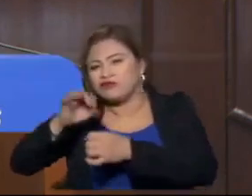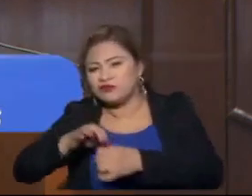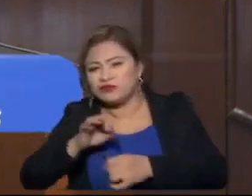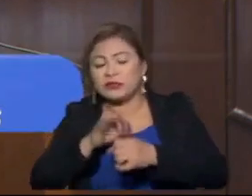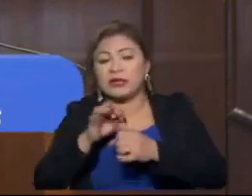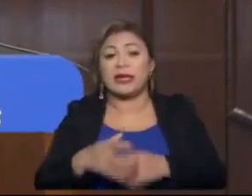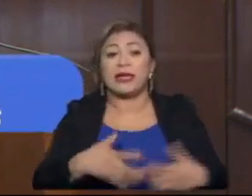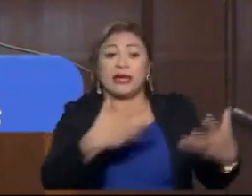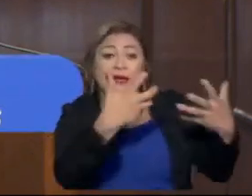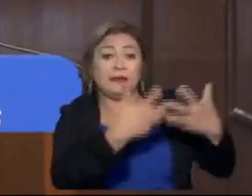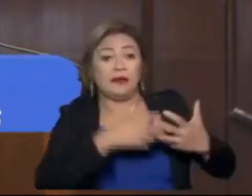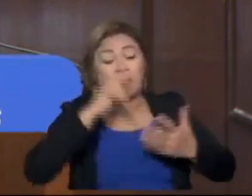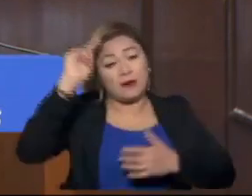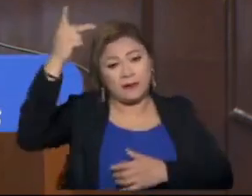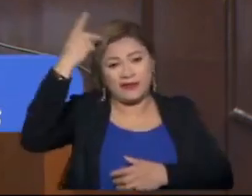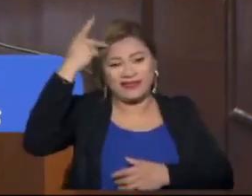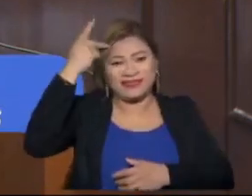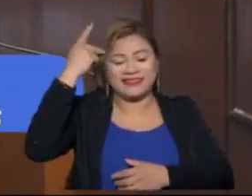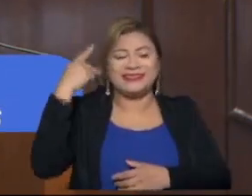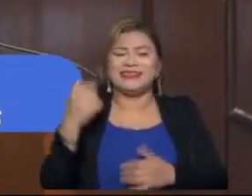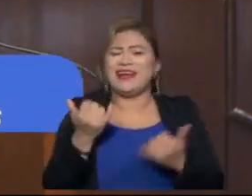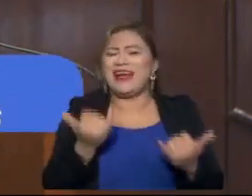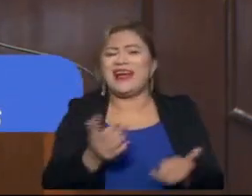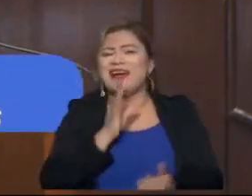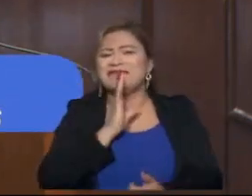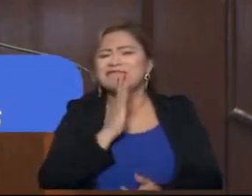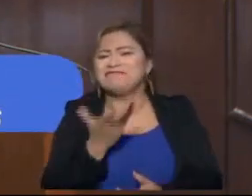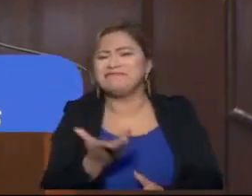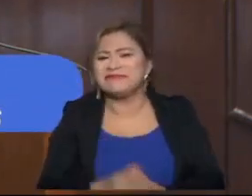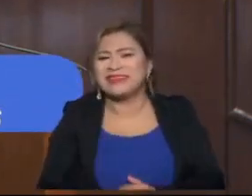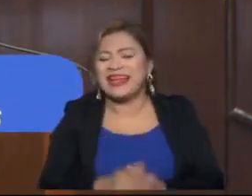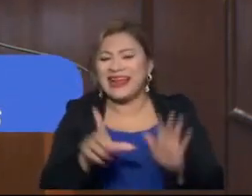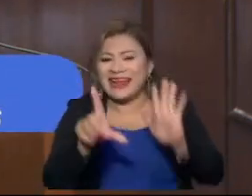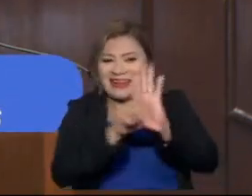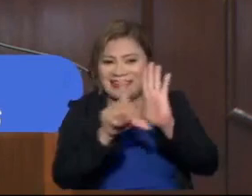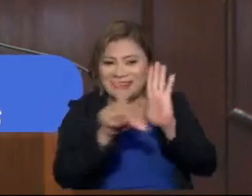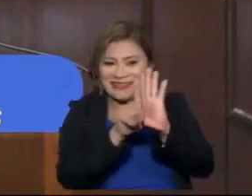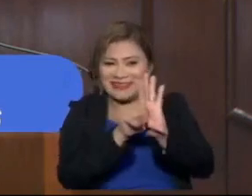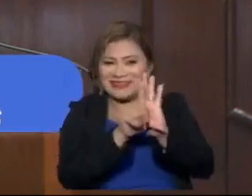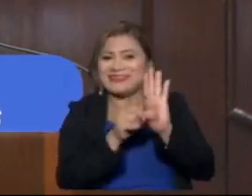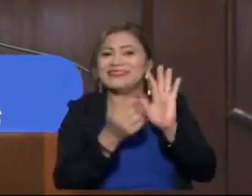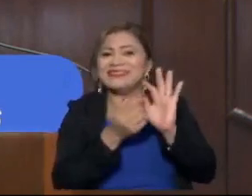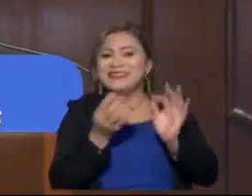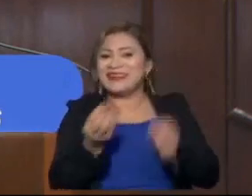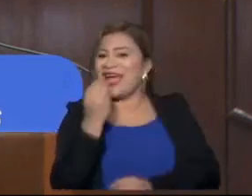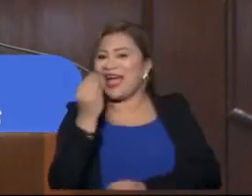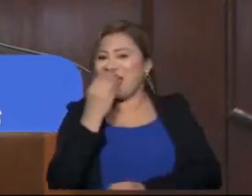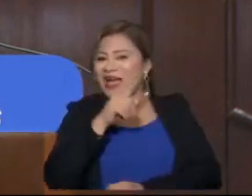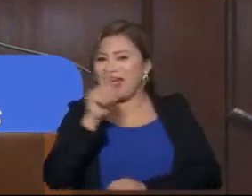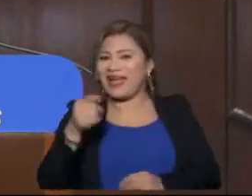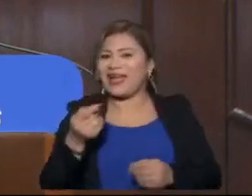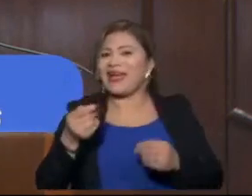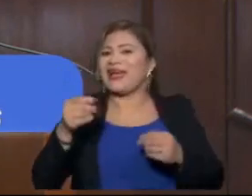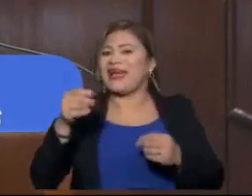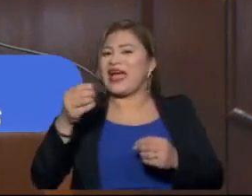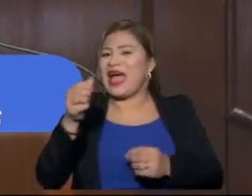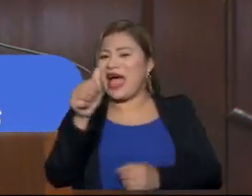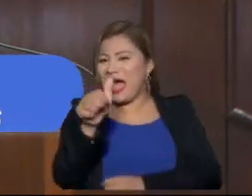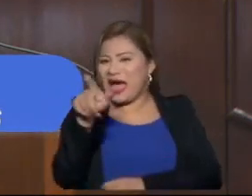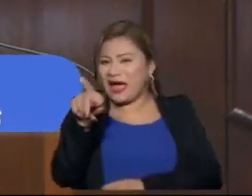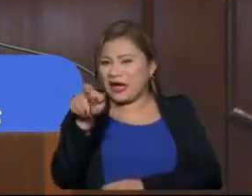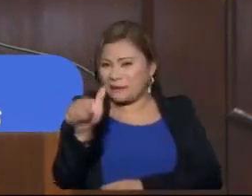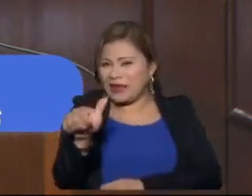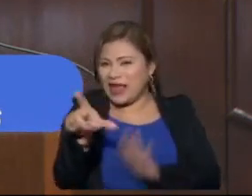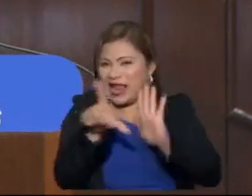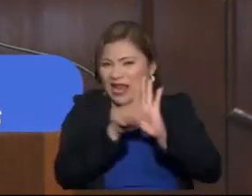Entre esas políticas públicas quiero destacar la ley de la Agencia Panameña de Alimentos, APA, y la